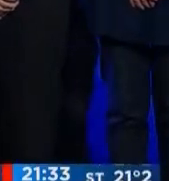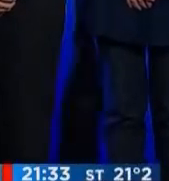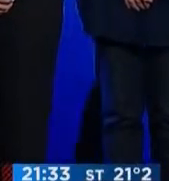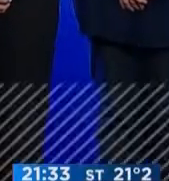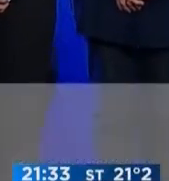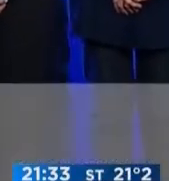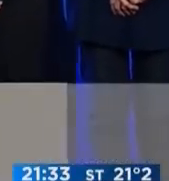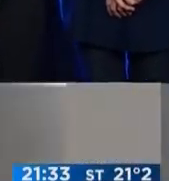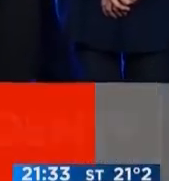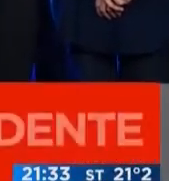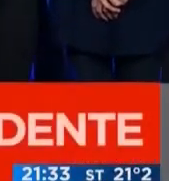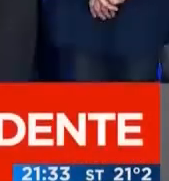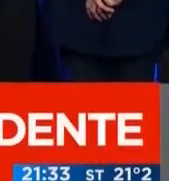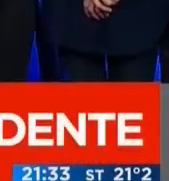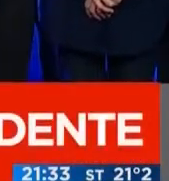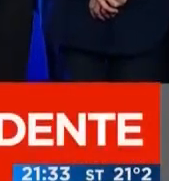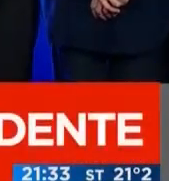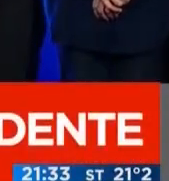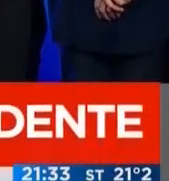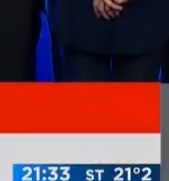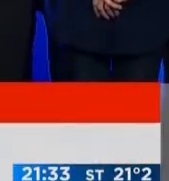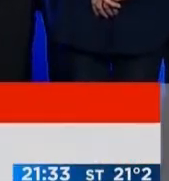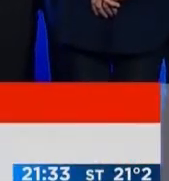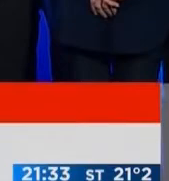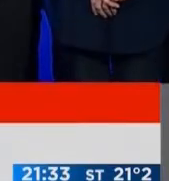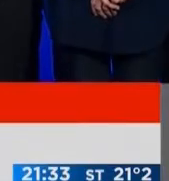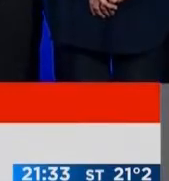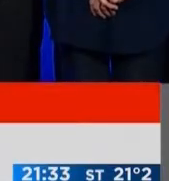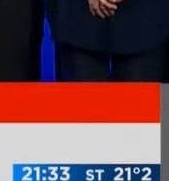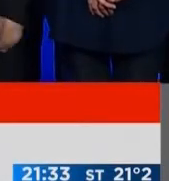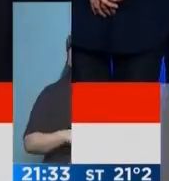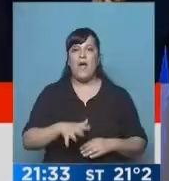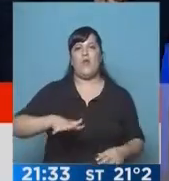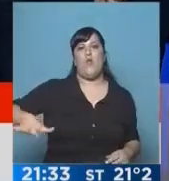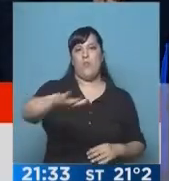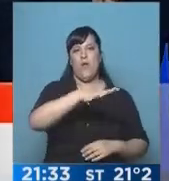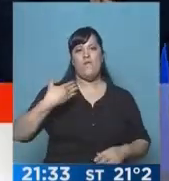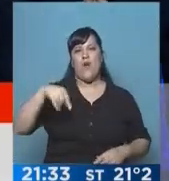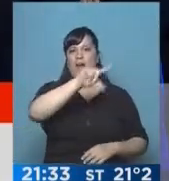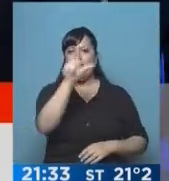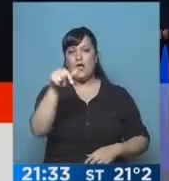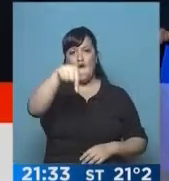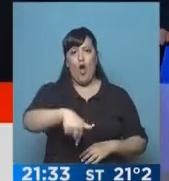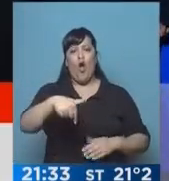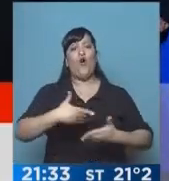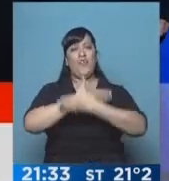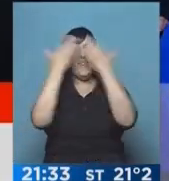saludar con todo mi afecto y reconocimiento al maravilloso pueblo argentino por una jornada